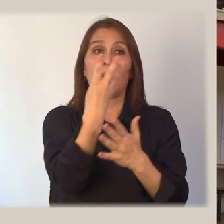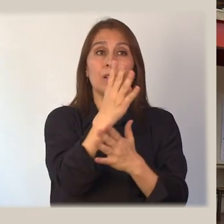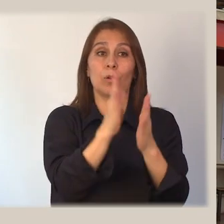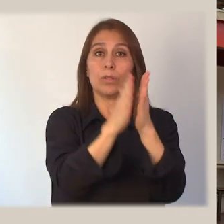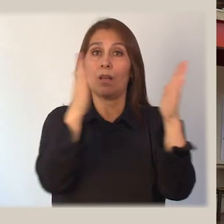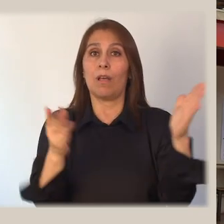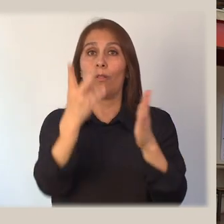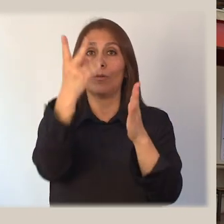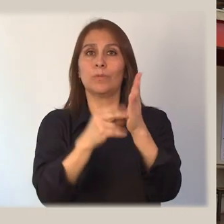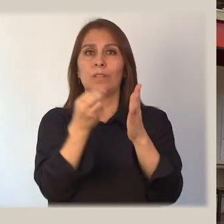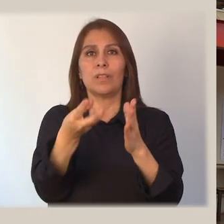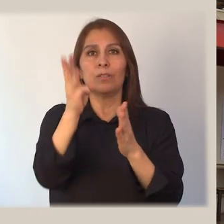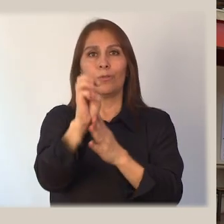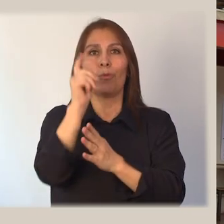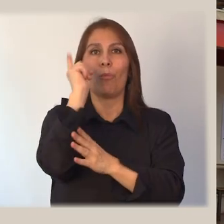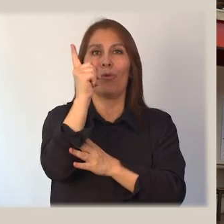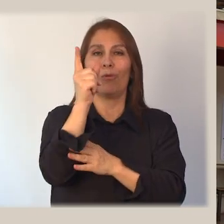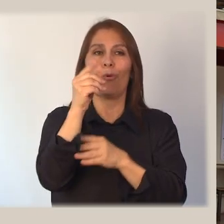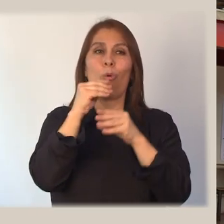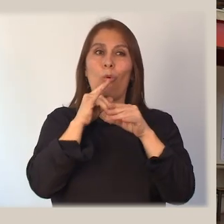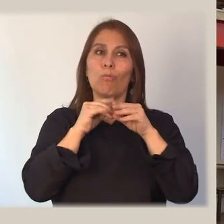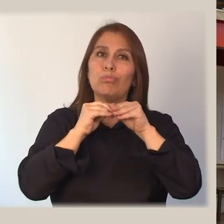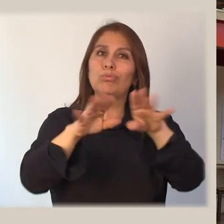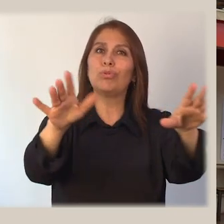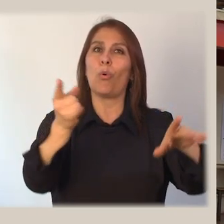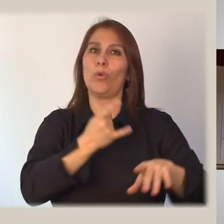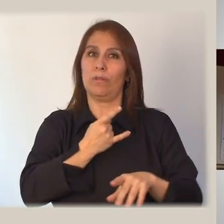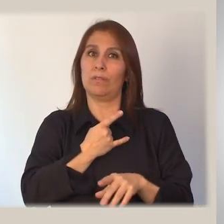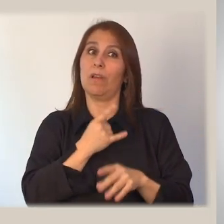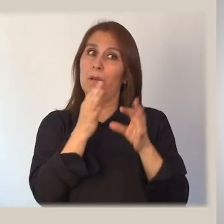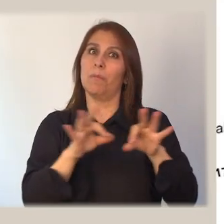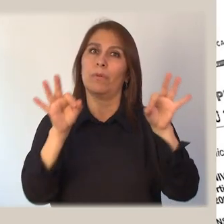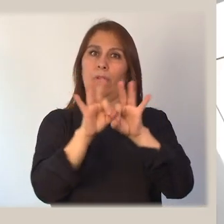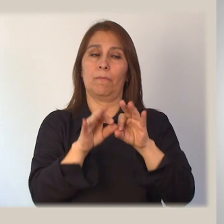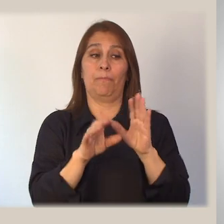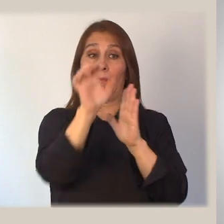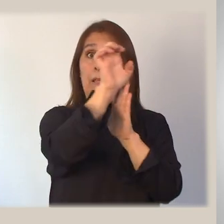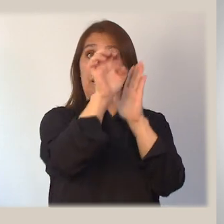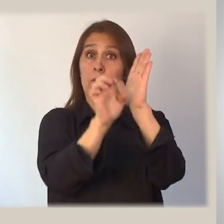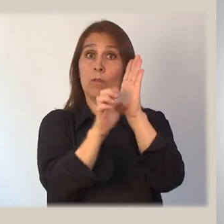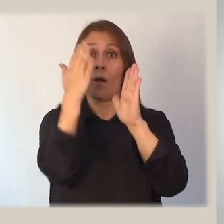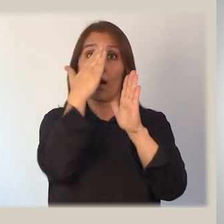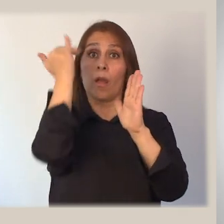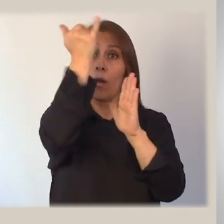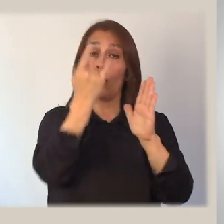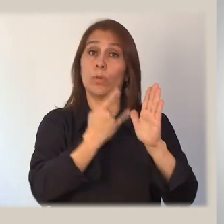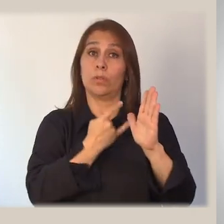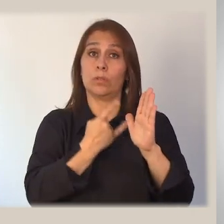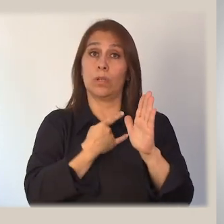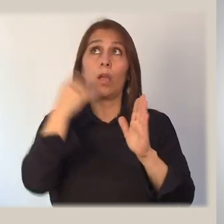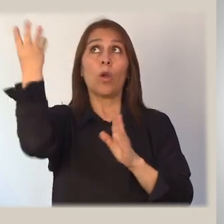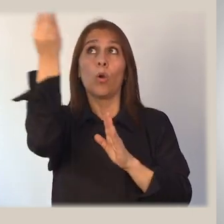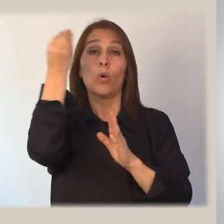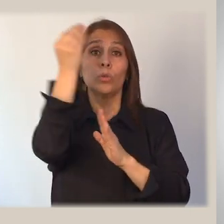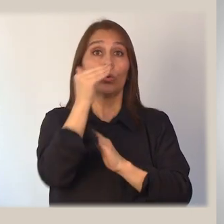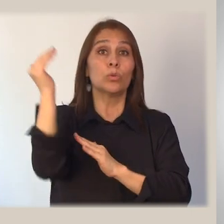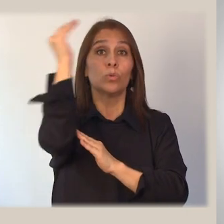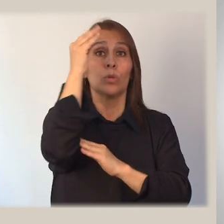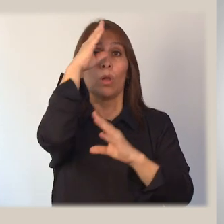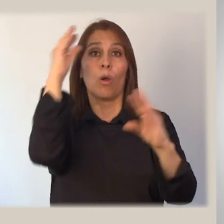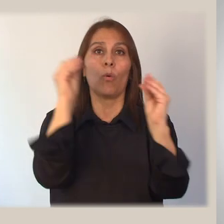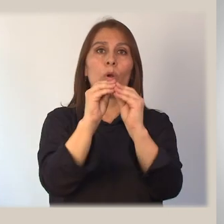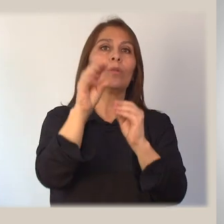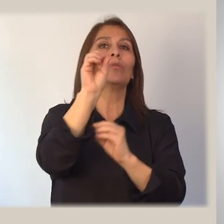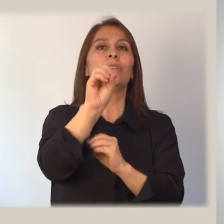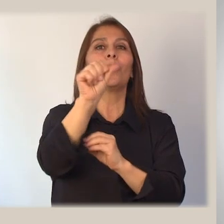periodo 2014-2018, la política académica universitaria. El nuevo Estatuto Académico de la Universidad, establecido por el Consejo